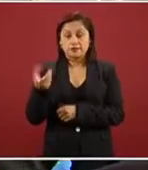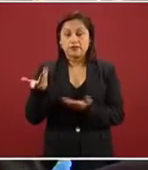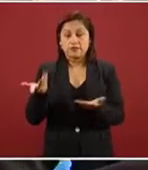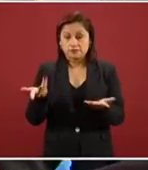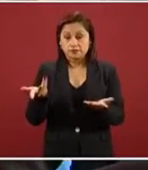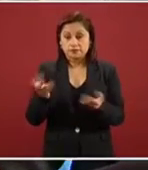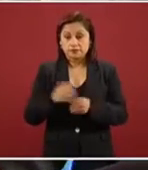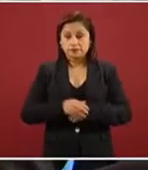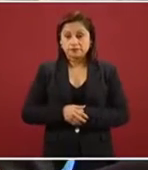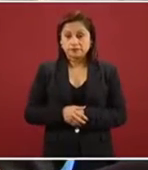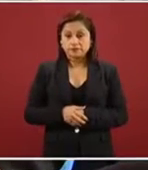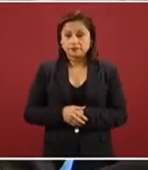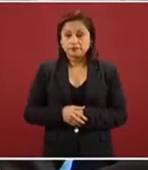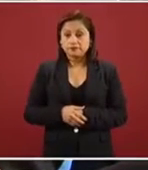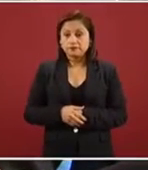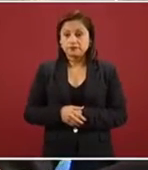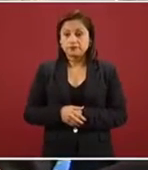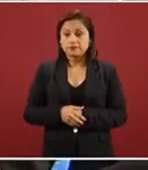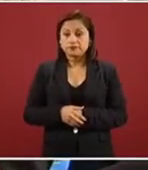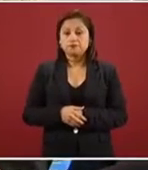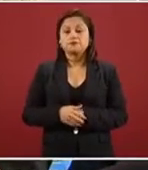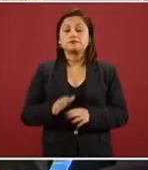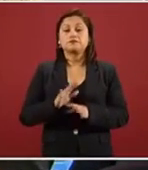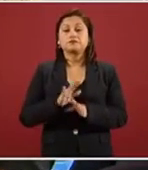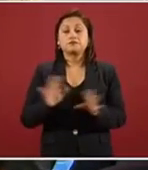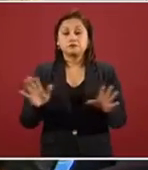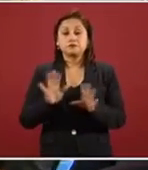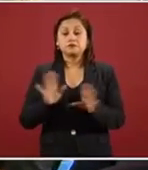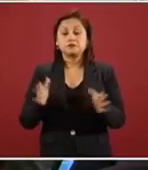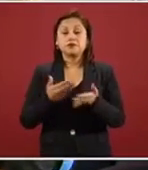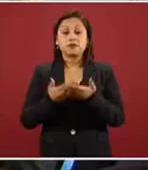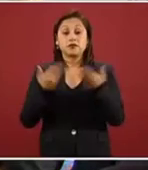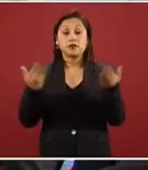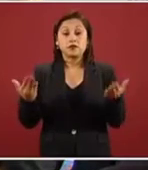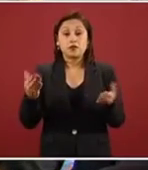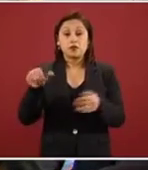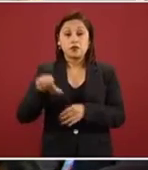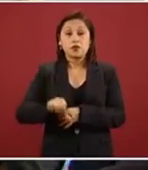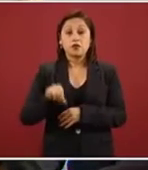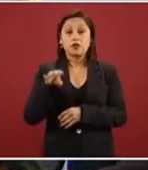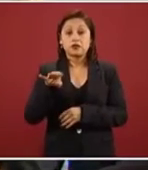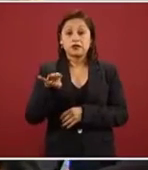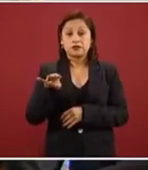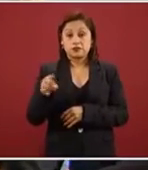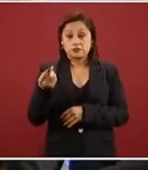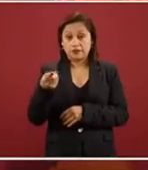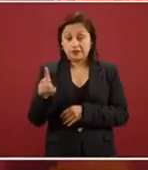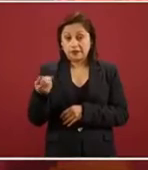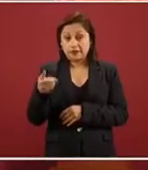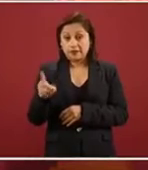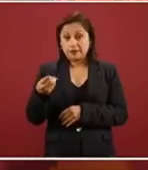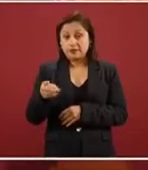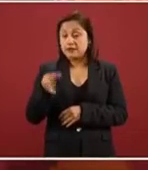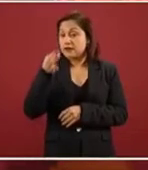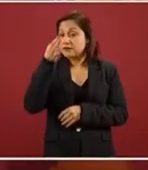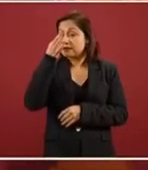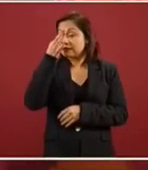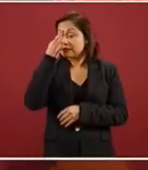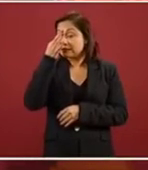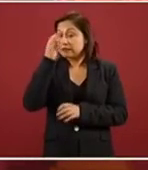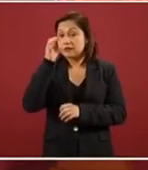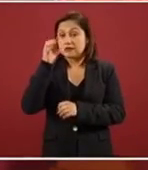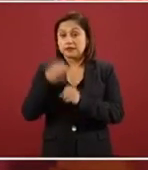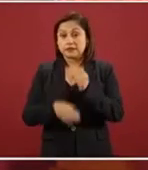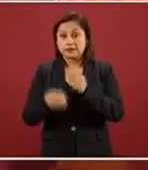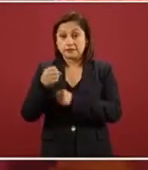Ya estamos a 19, ya faltan pocos días para terminar el